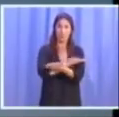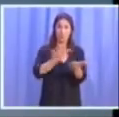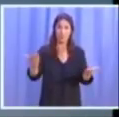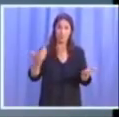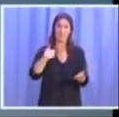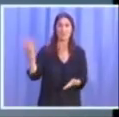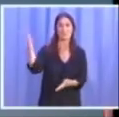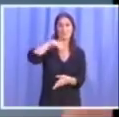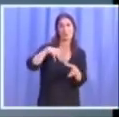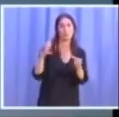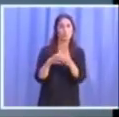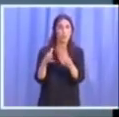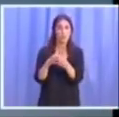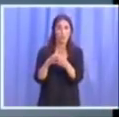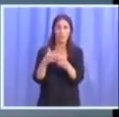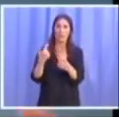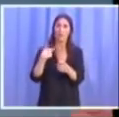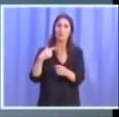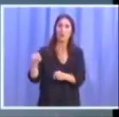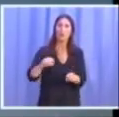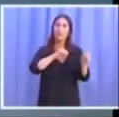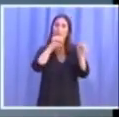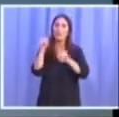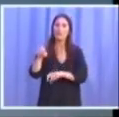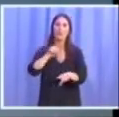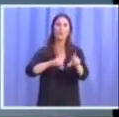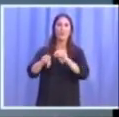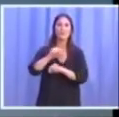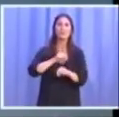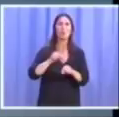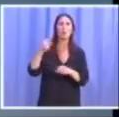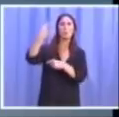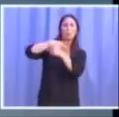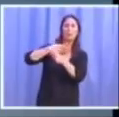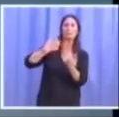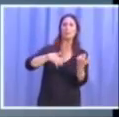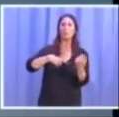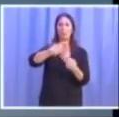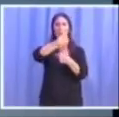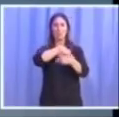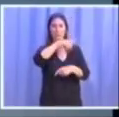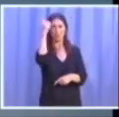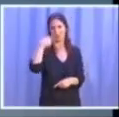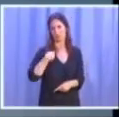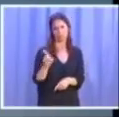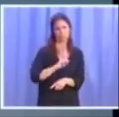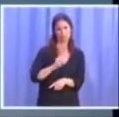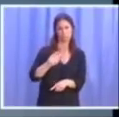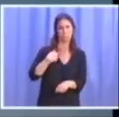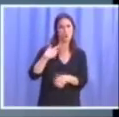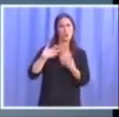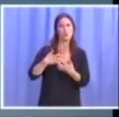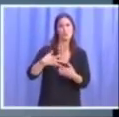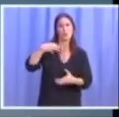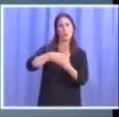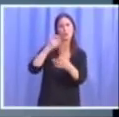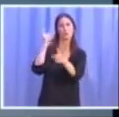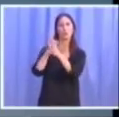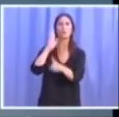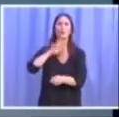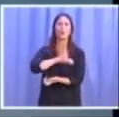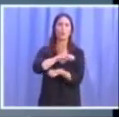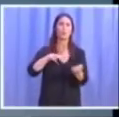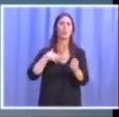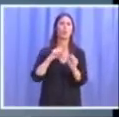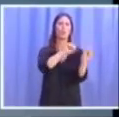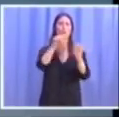Vamos Granada. No dependemos de decisiones tomadas ni en Sevilla ni en Madrid, y hemos demostrado con hechos que luchamos contra la corrupción y que defendemos